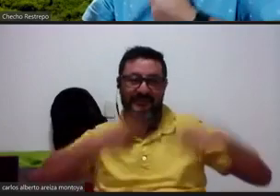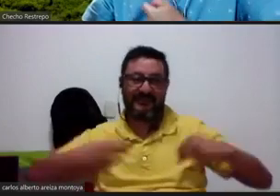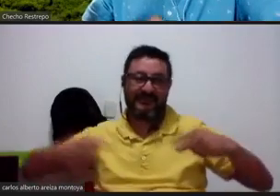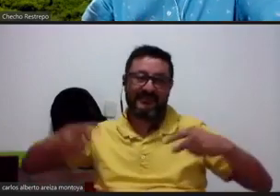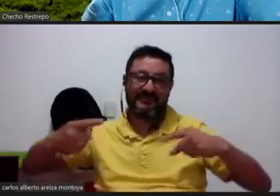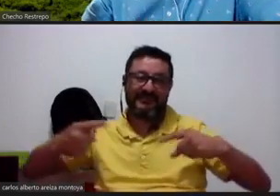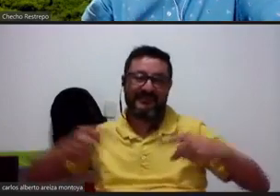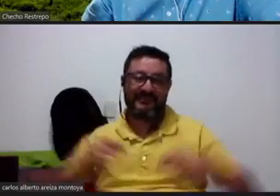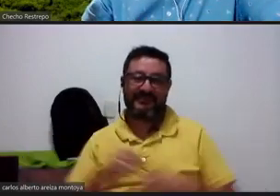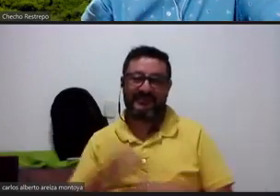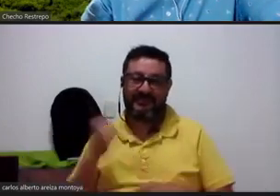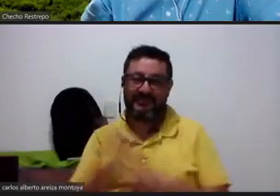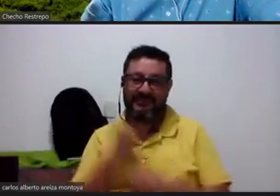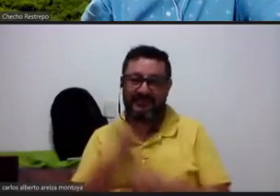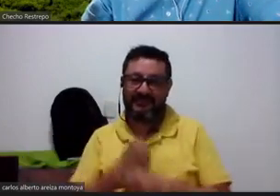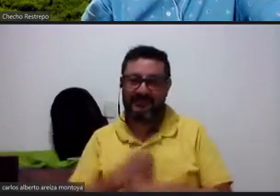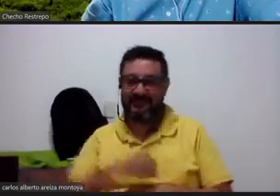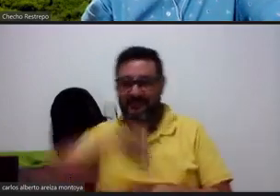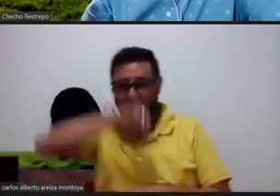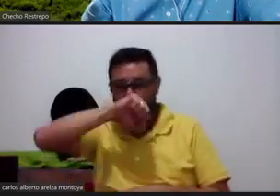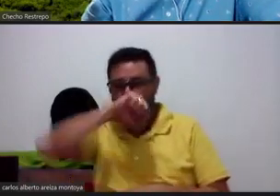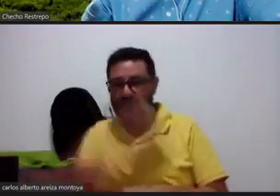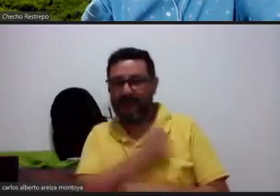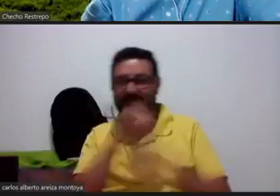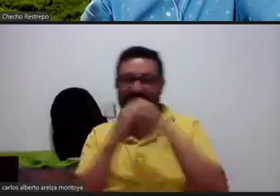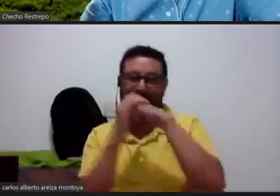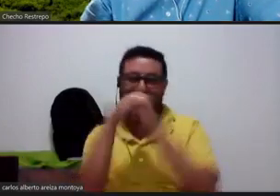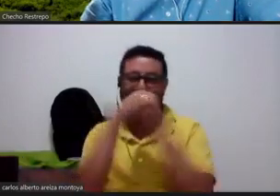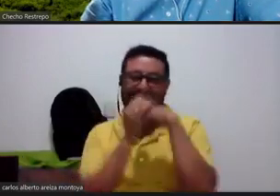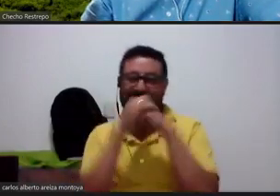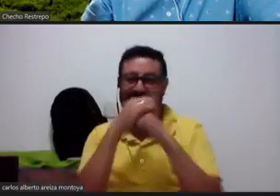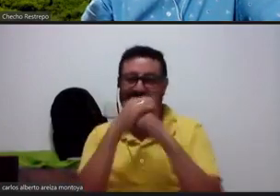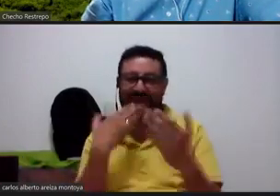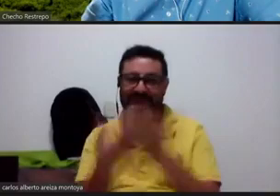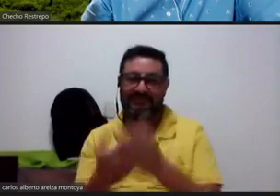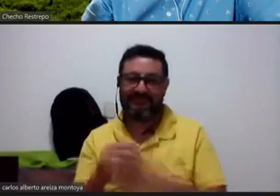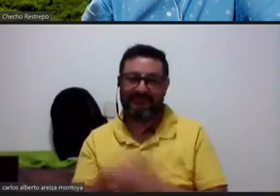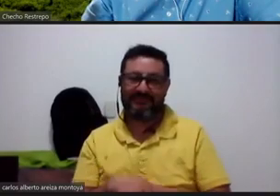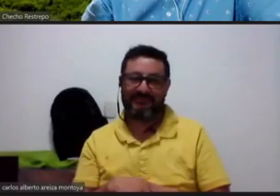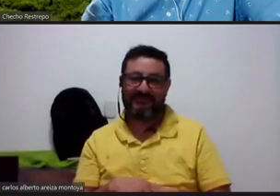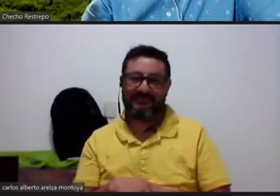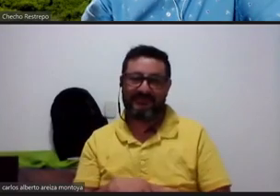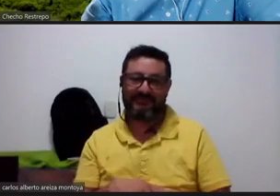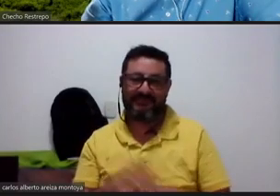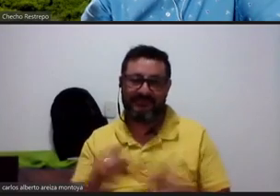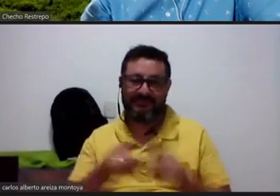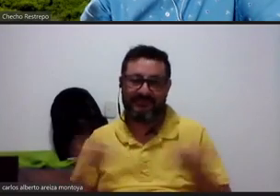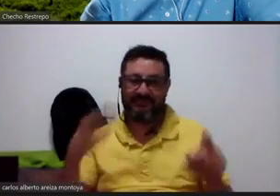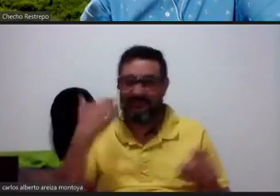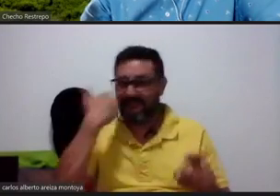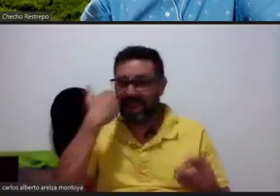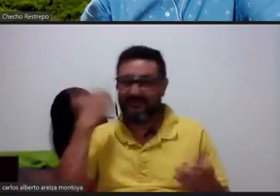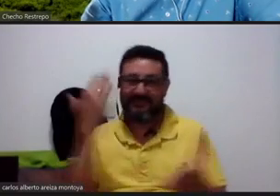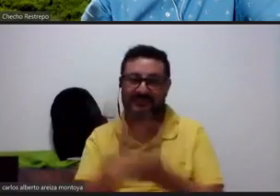que también se los agradezco porque no es fácil tener una carrera deportiva tan larga con lesiones.